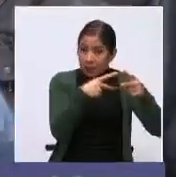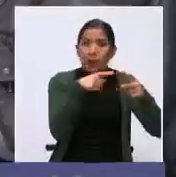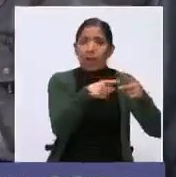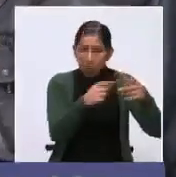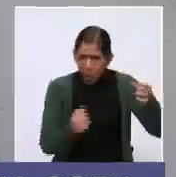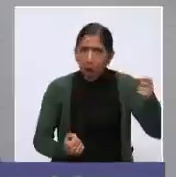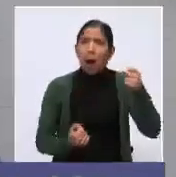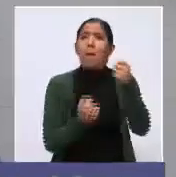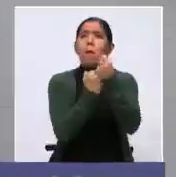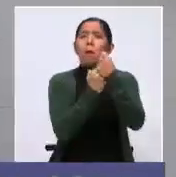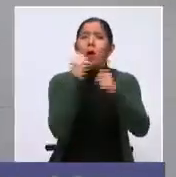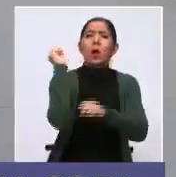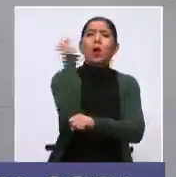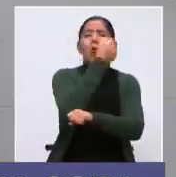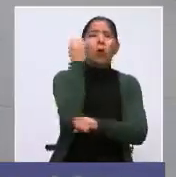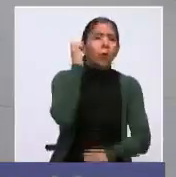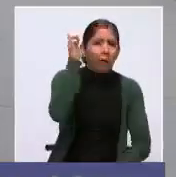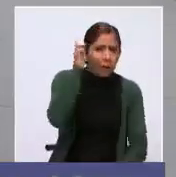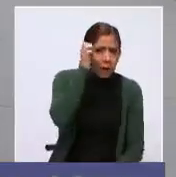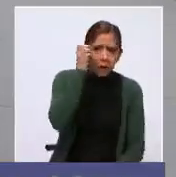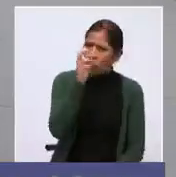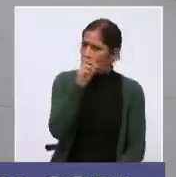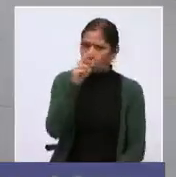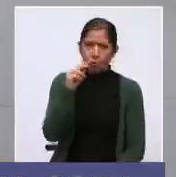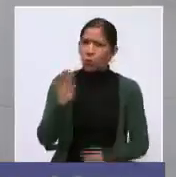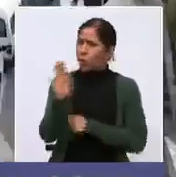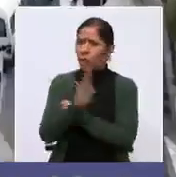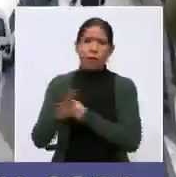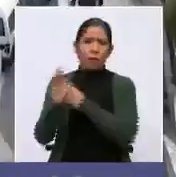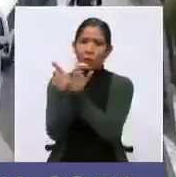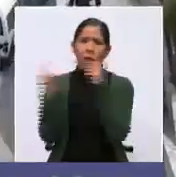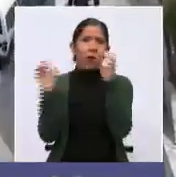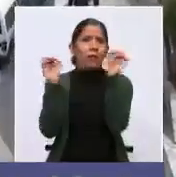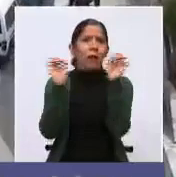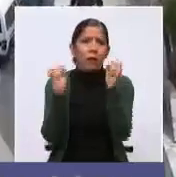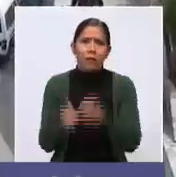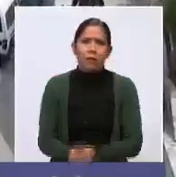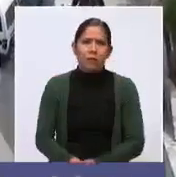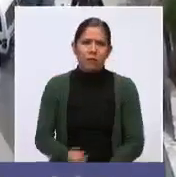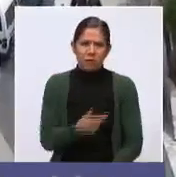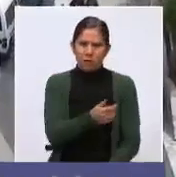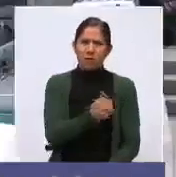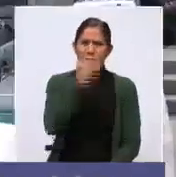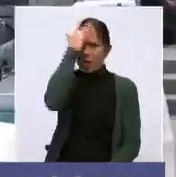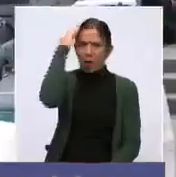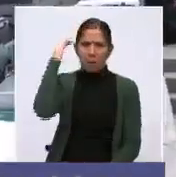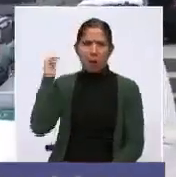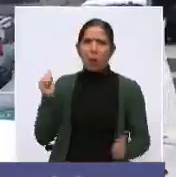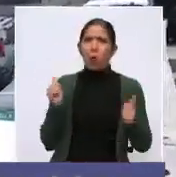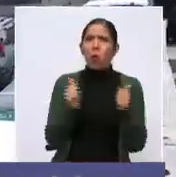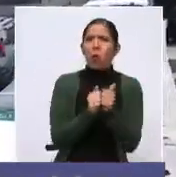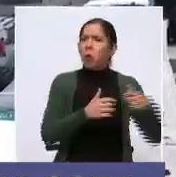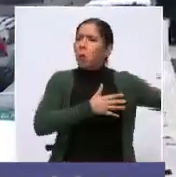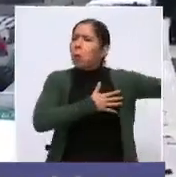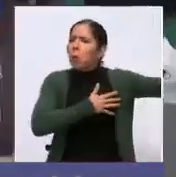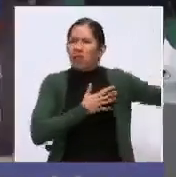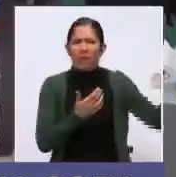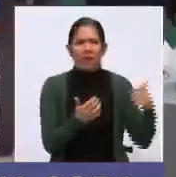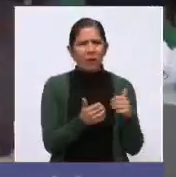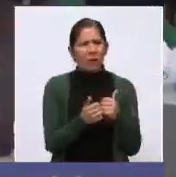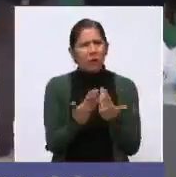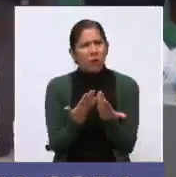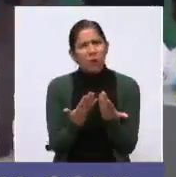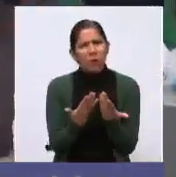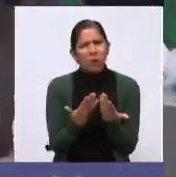golpe de Estado. No estaba defendiendo la democracia. Y ahora con ese FJV se abraza, que no es legal